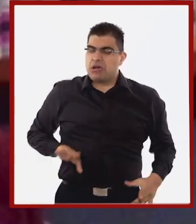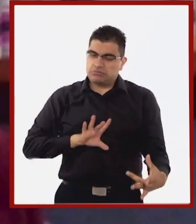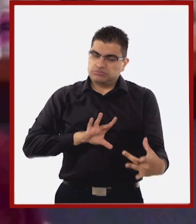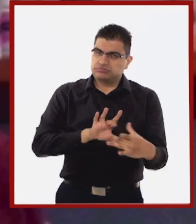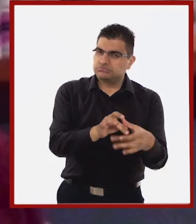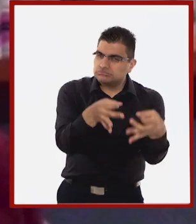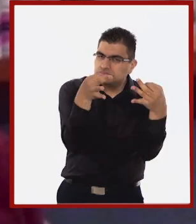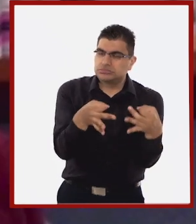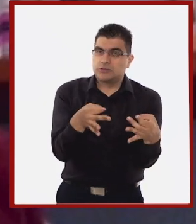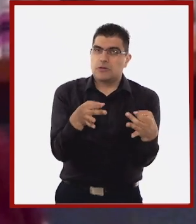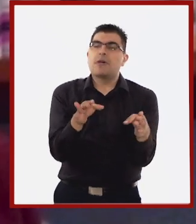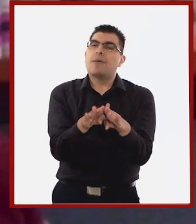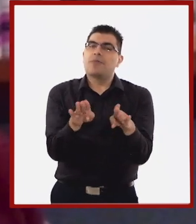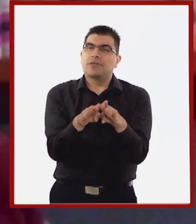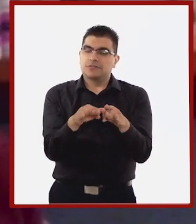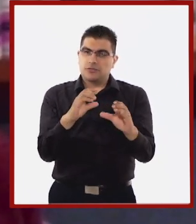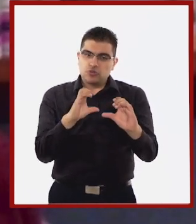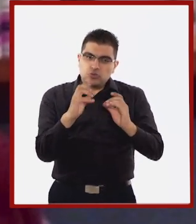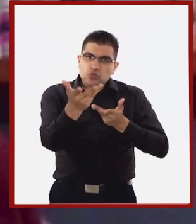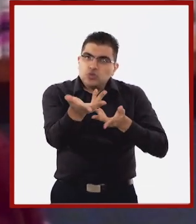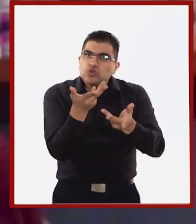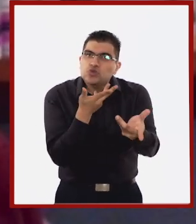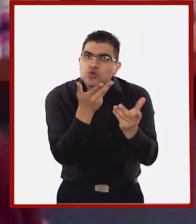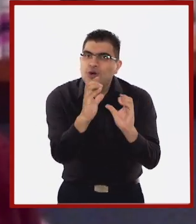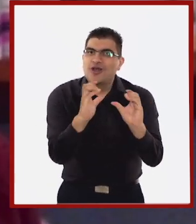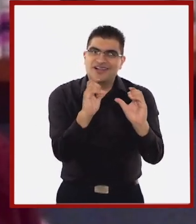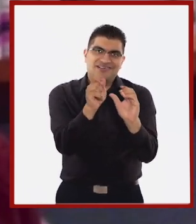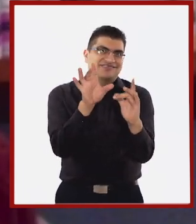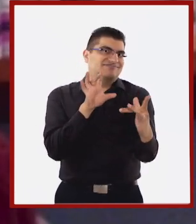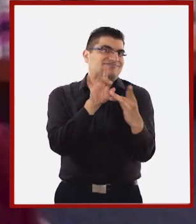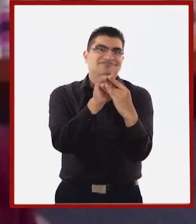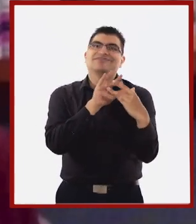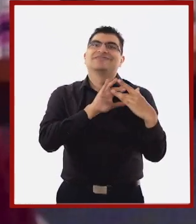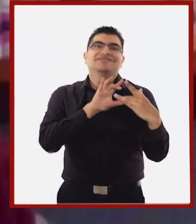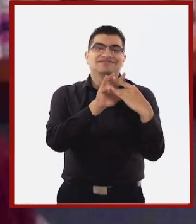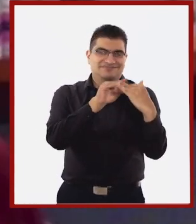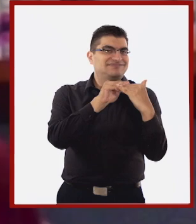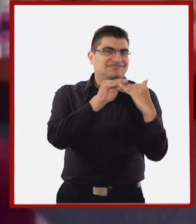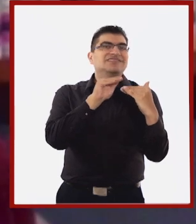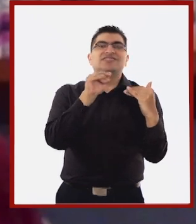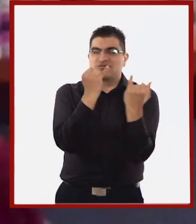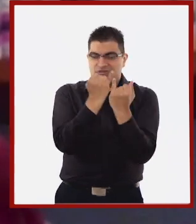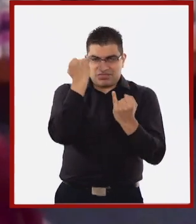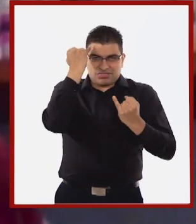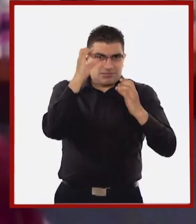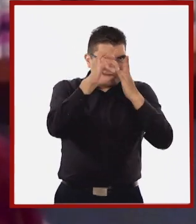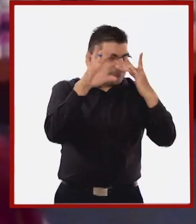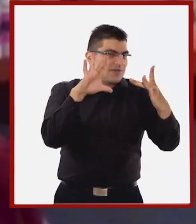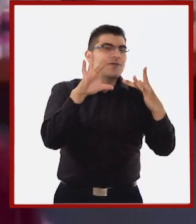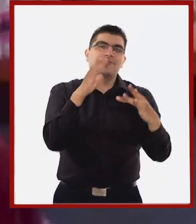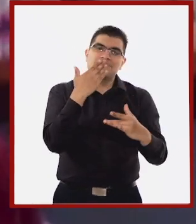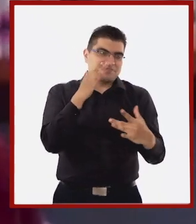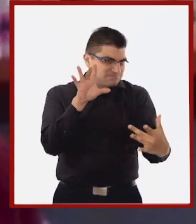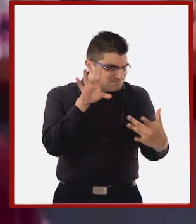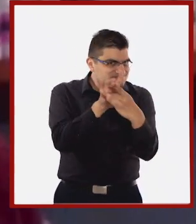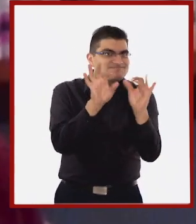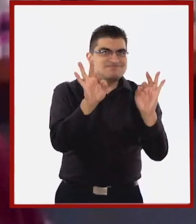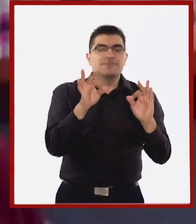comunicación en ese sentido es empática y es altamente imaginativa, ¿no? Altamente creativa incluso. Siento que aprendemos